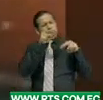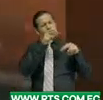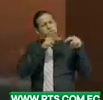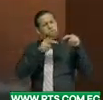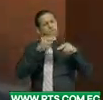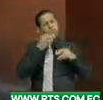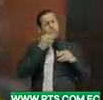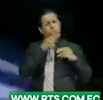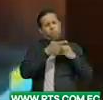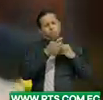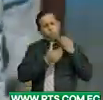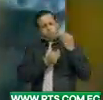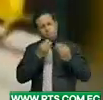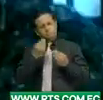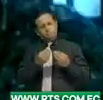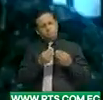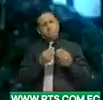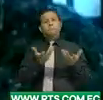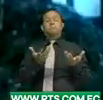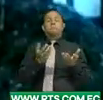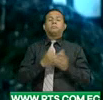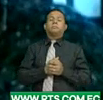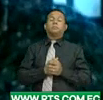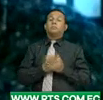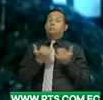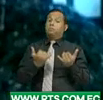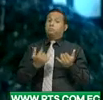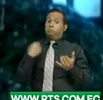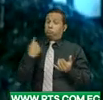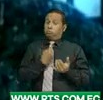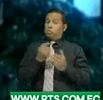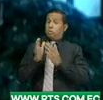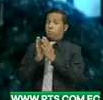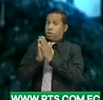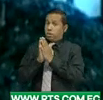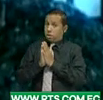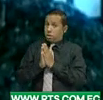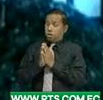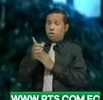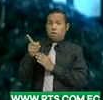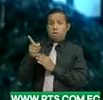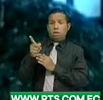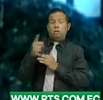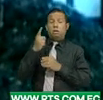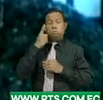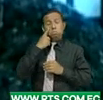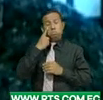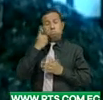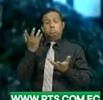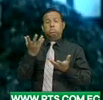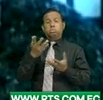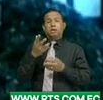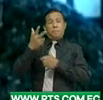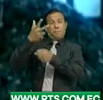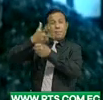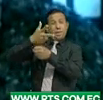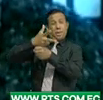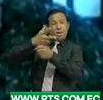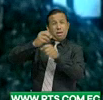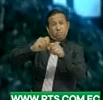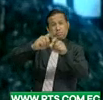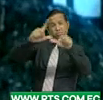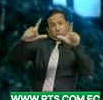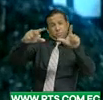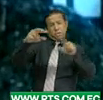las acciones legales correspondientes. Por eso vamos a solicitar que se nos facilite los videos